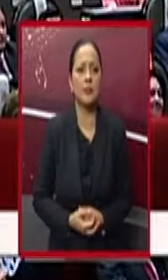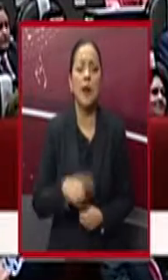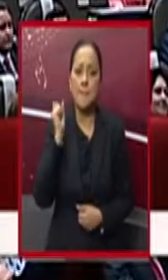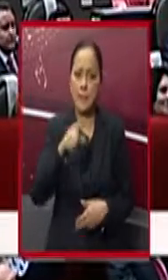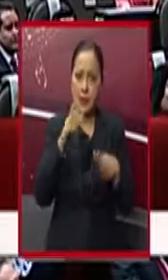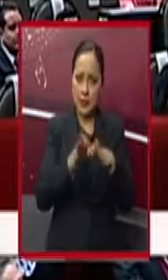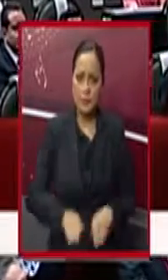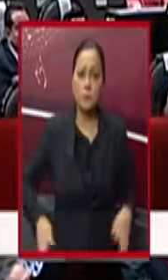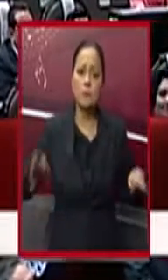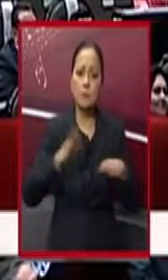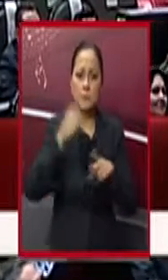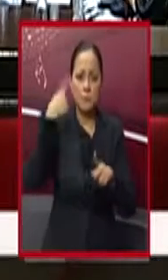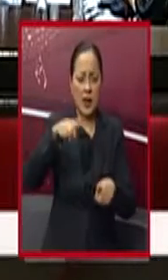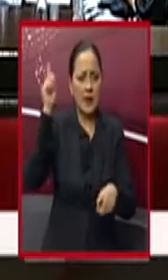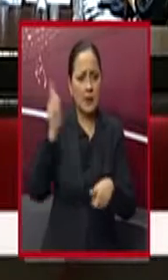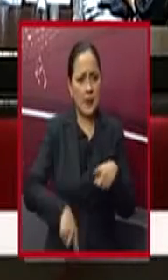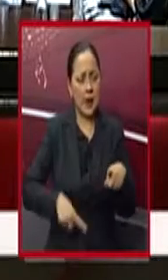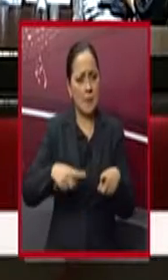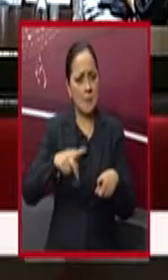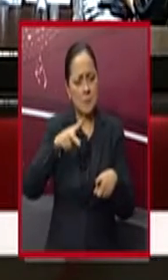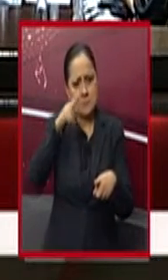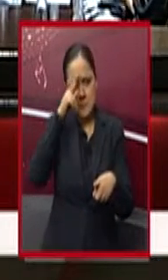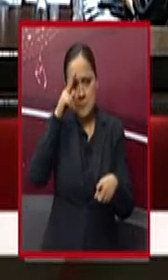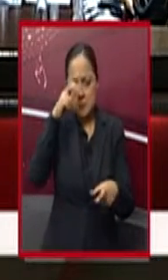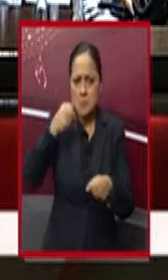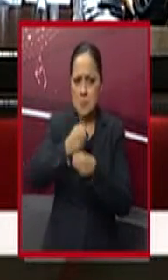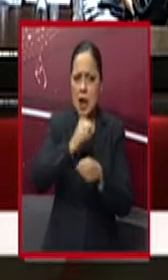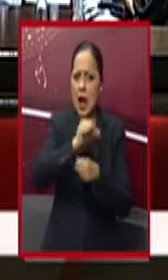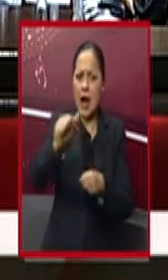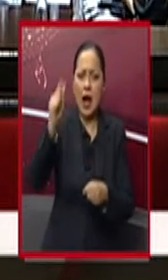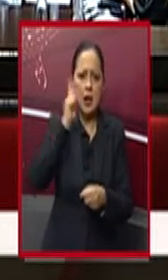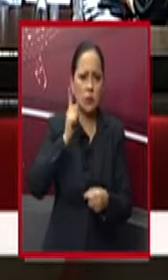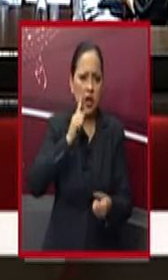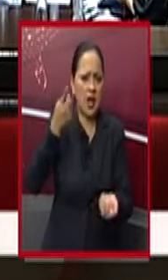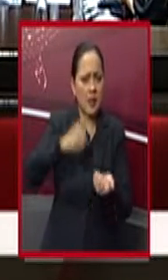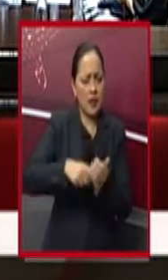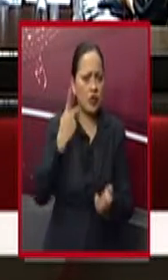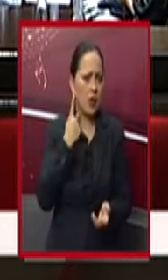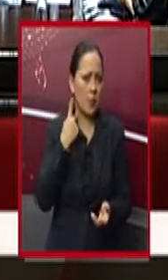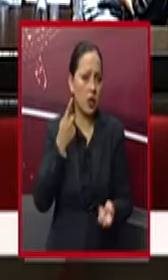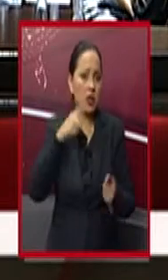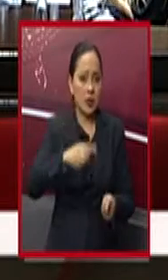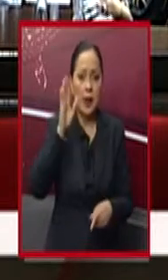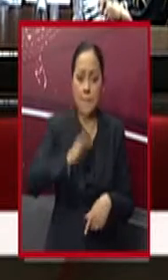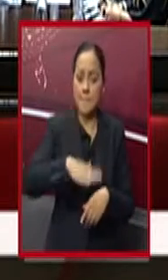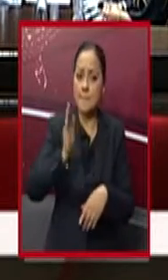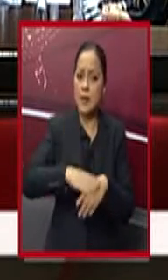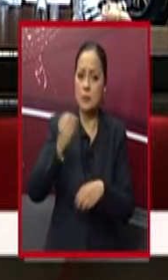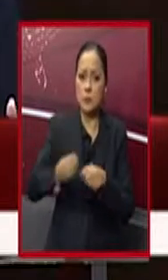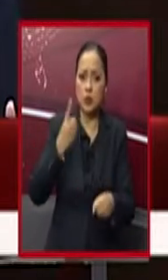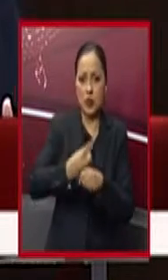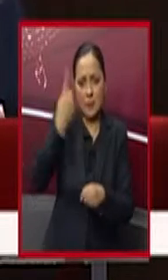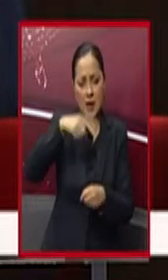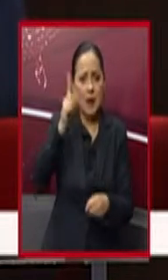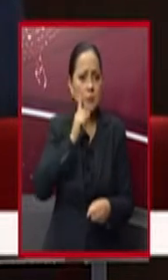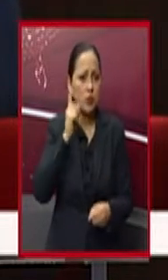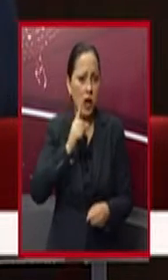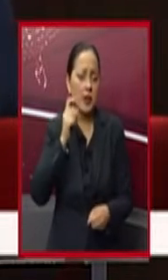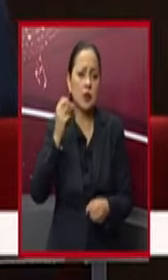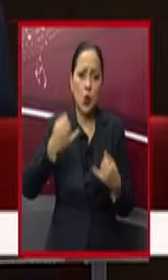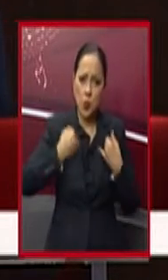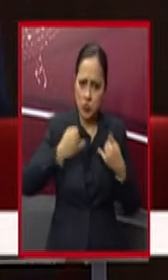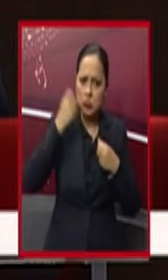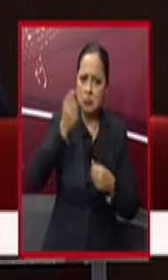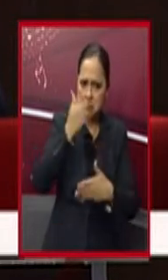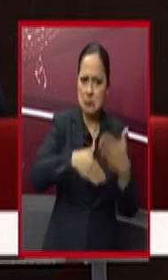Destacó la importancia de desterrar la violencia política en contra de las mujeres, así como aumentar las oportunidades de desarrollo para la juventud. Se